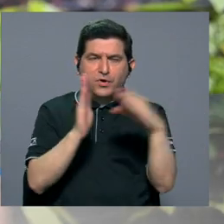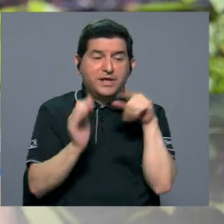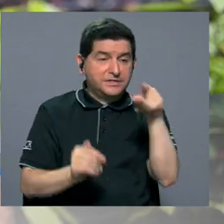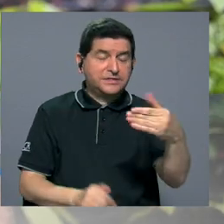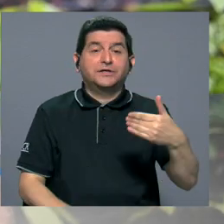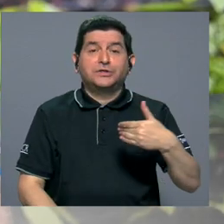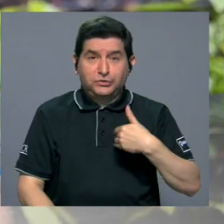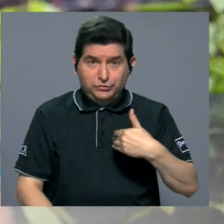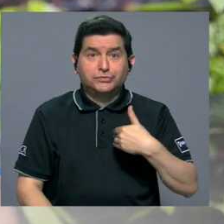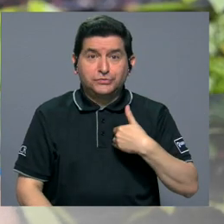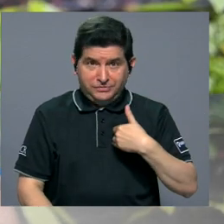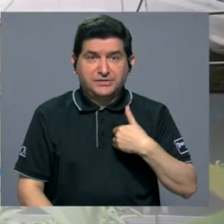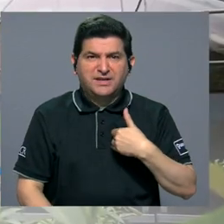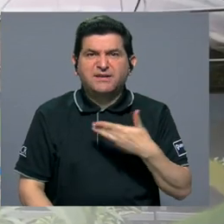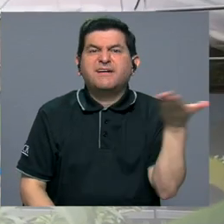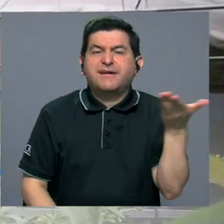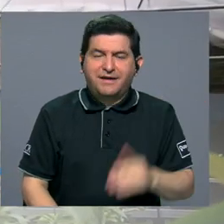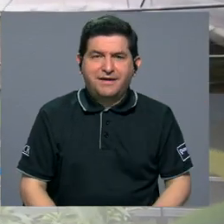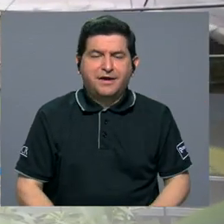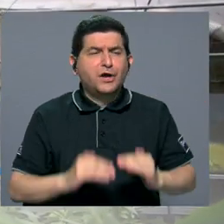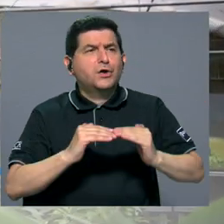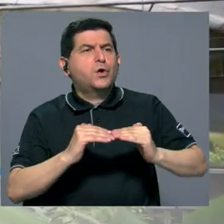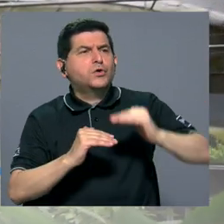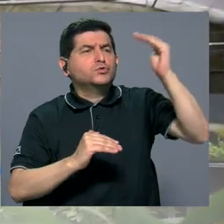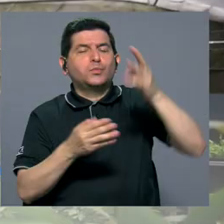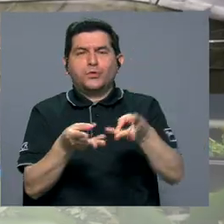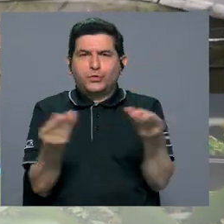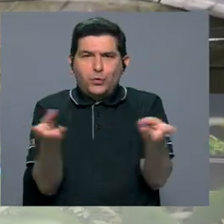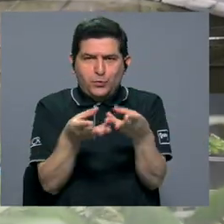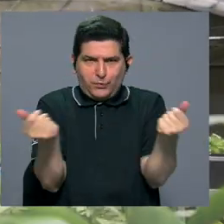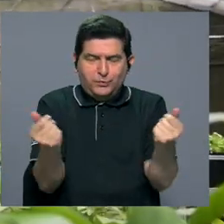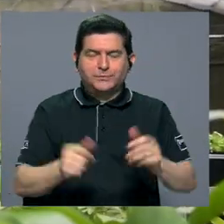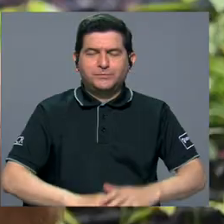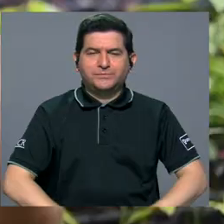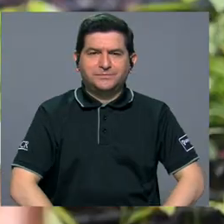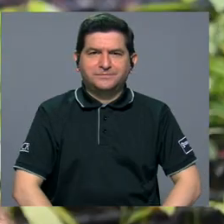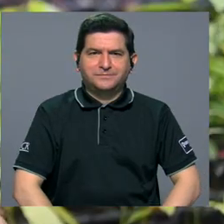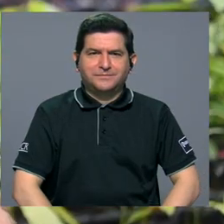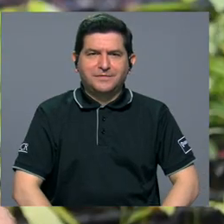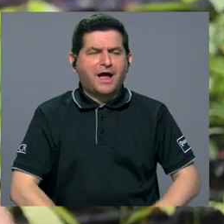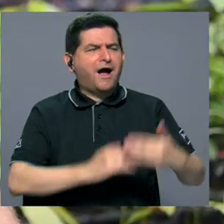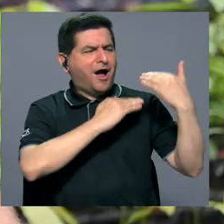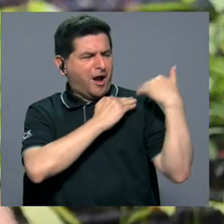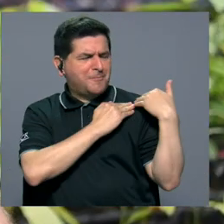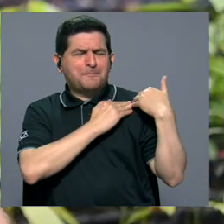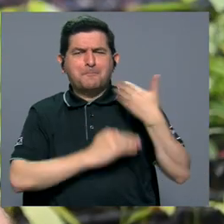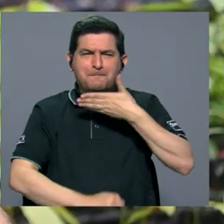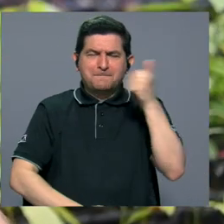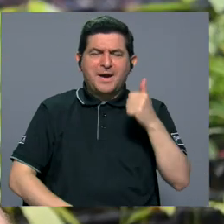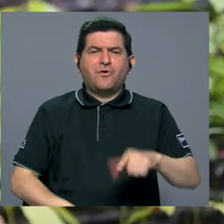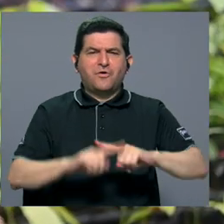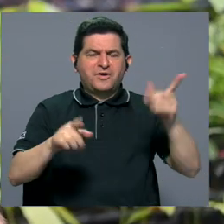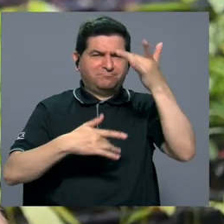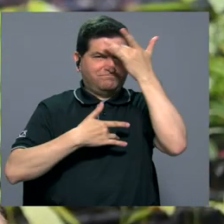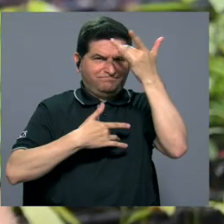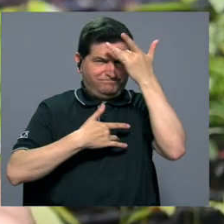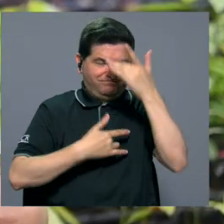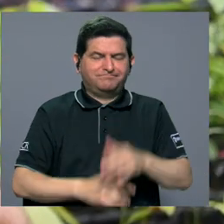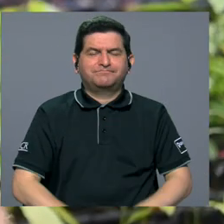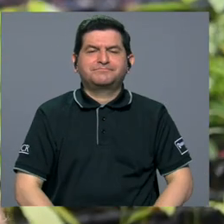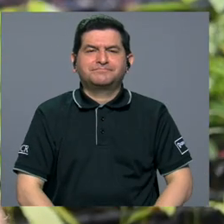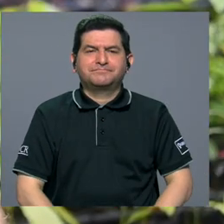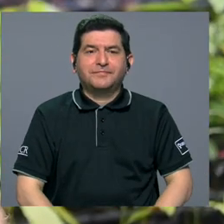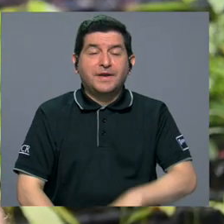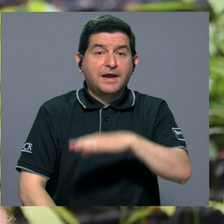van a tener una mayor producción, van a tener más resistencia a plagas y enfermedades de los